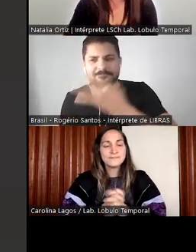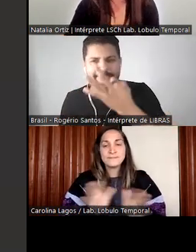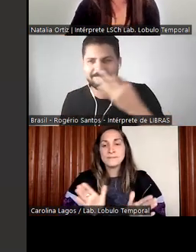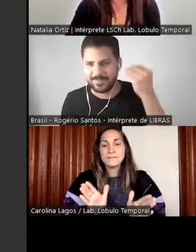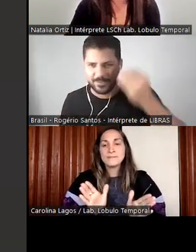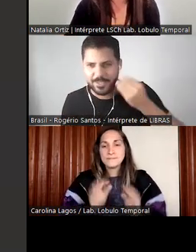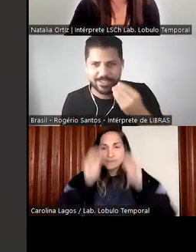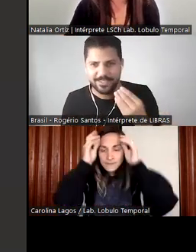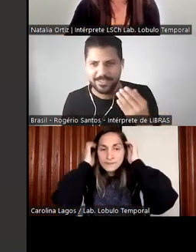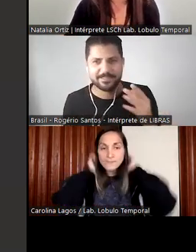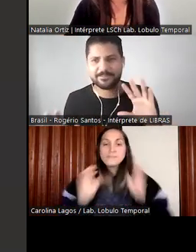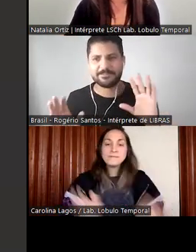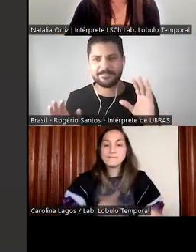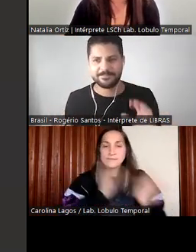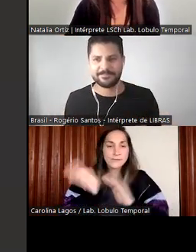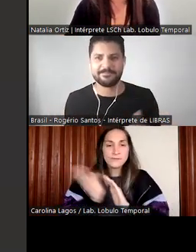Eso.